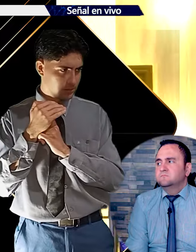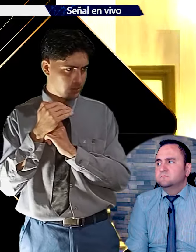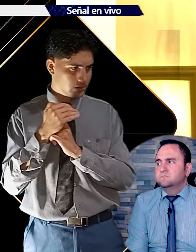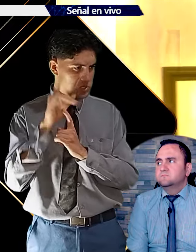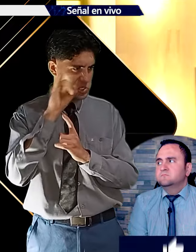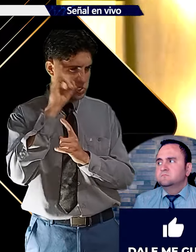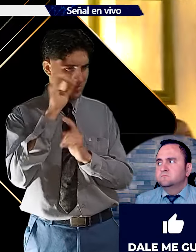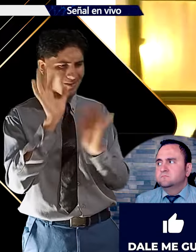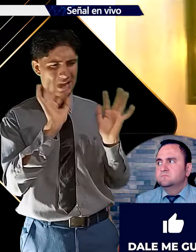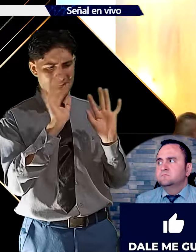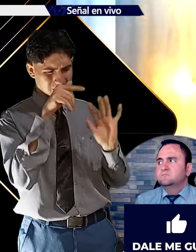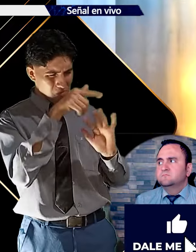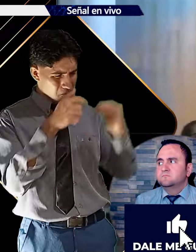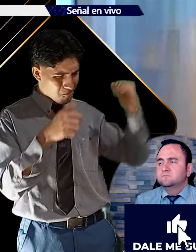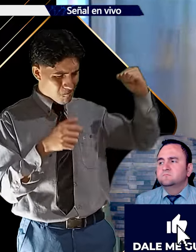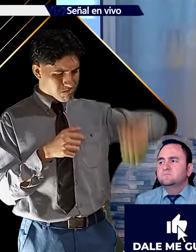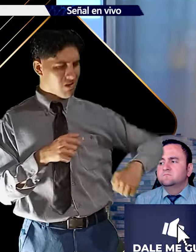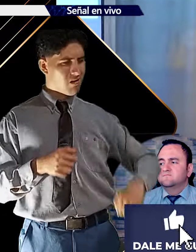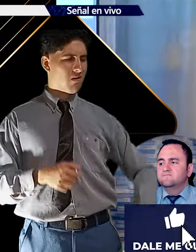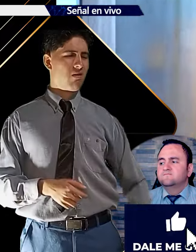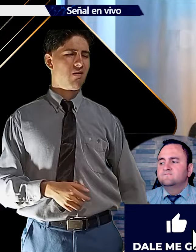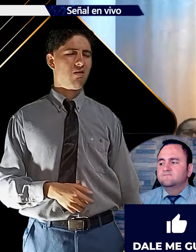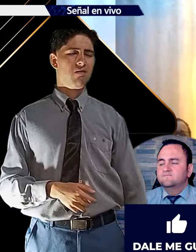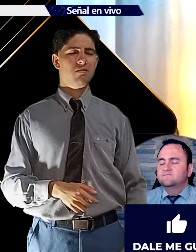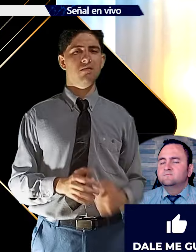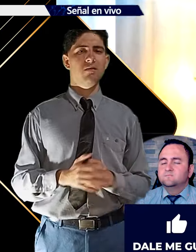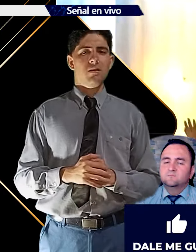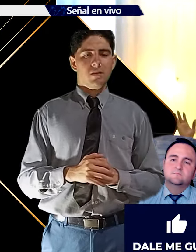Judá, yo salvaré a tus hijos.